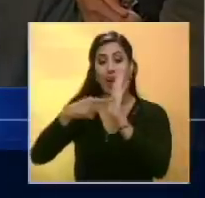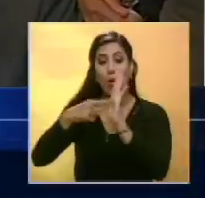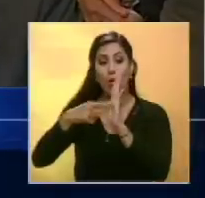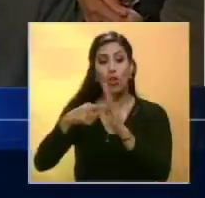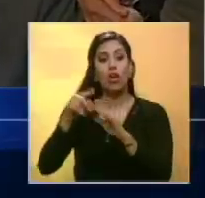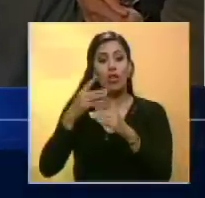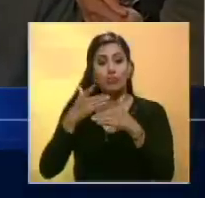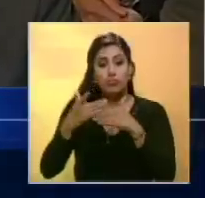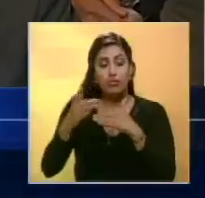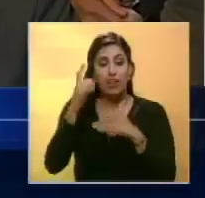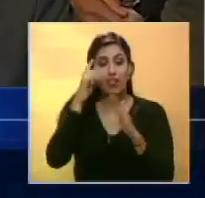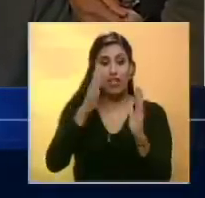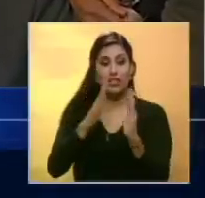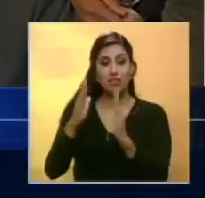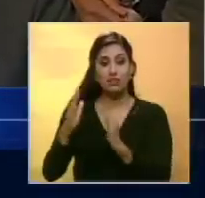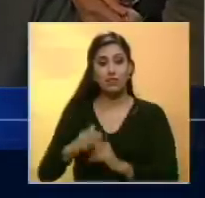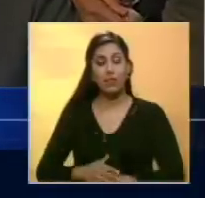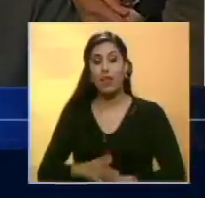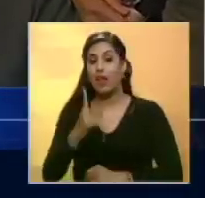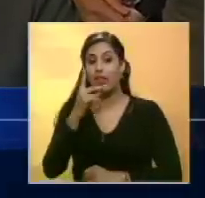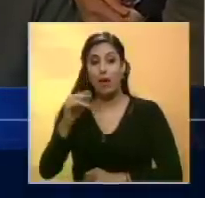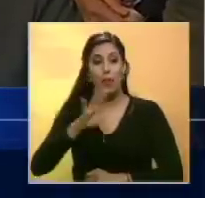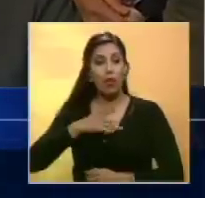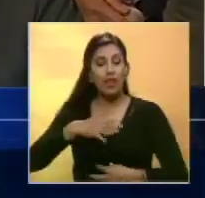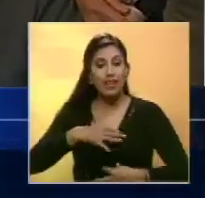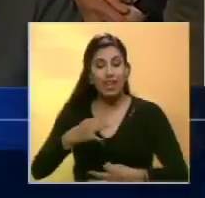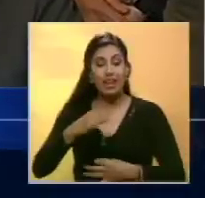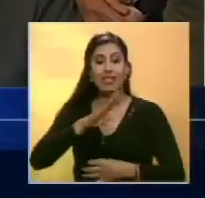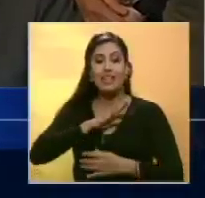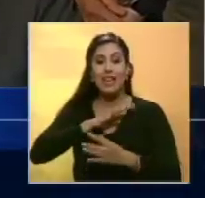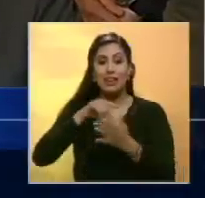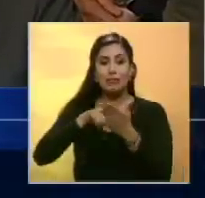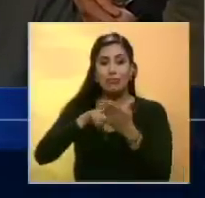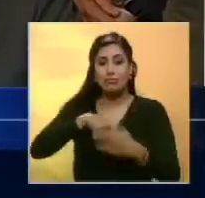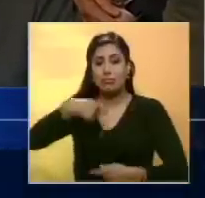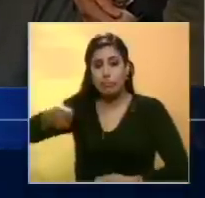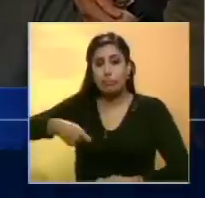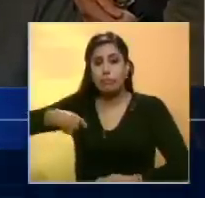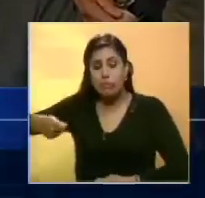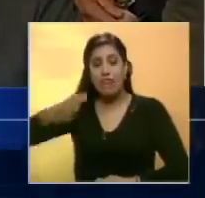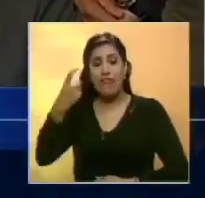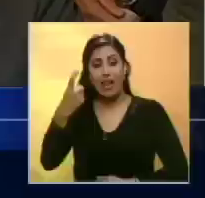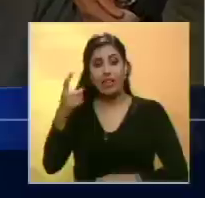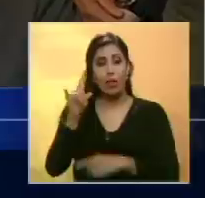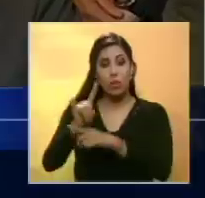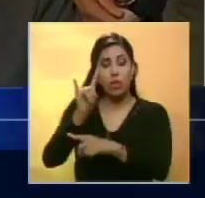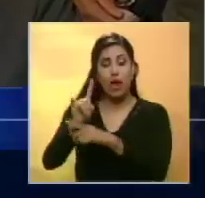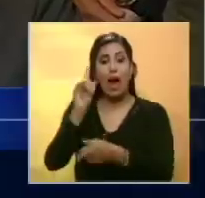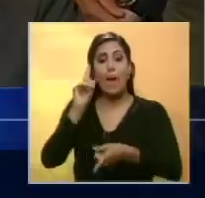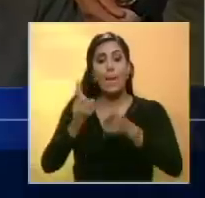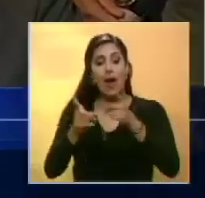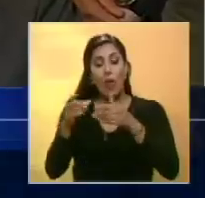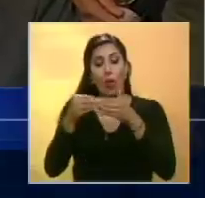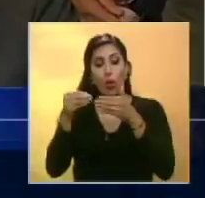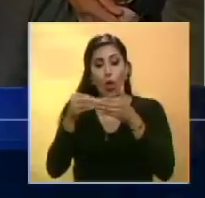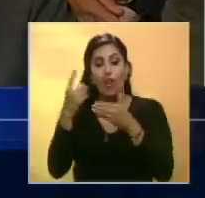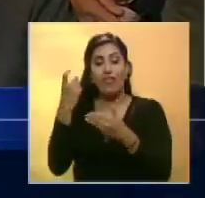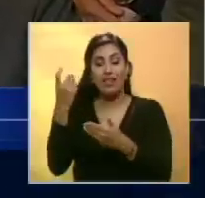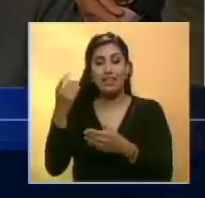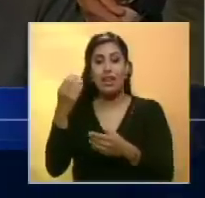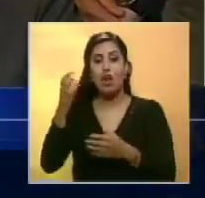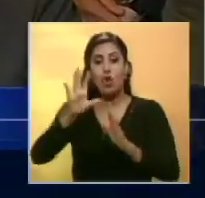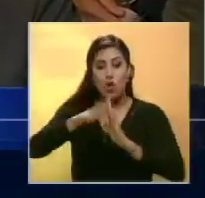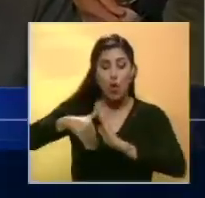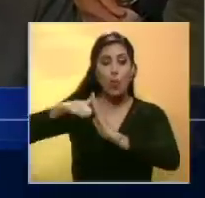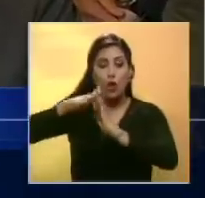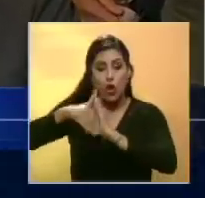en los plazos de amortización, ni en los intereses de ruina que tiene que pagar para conseguir algunos dólares que siempre se sigue